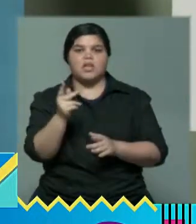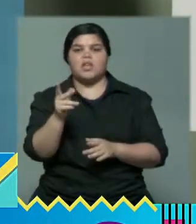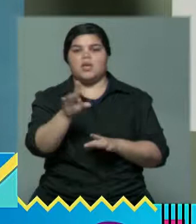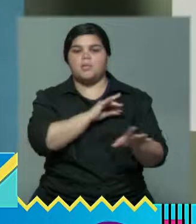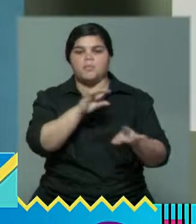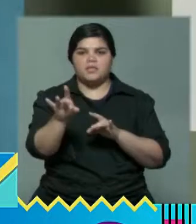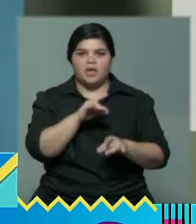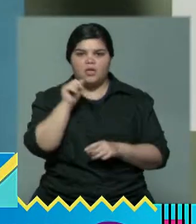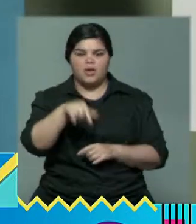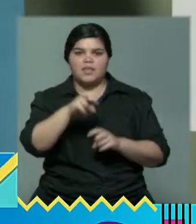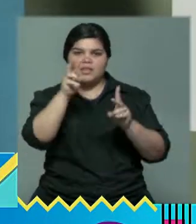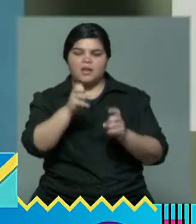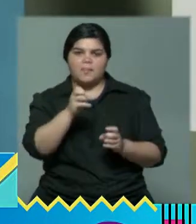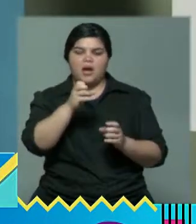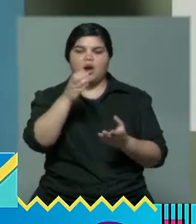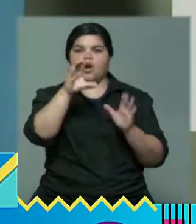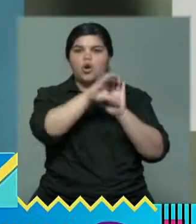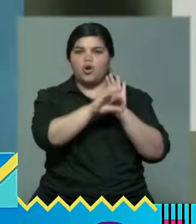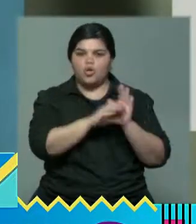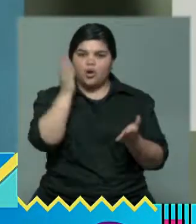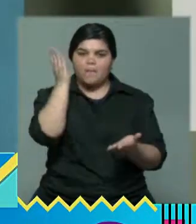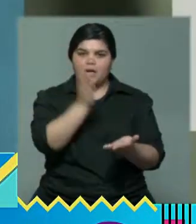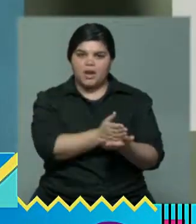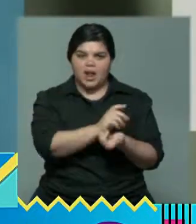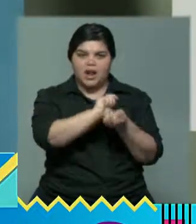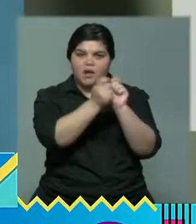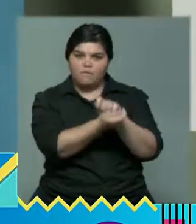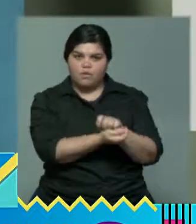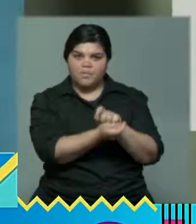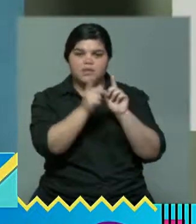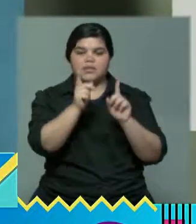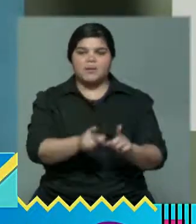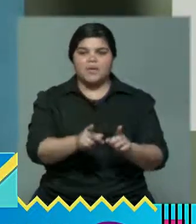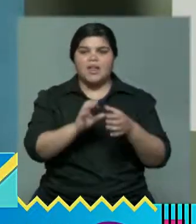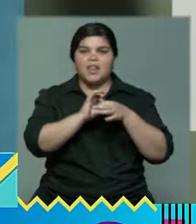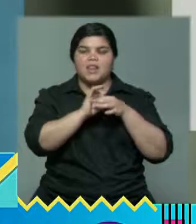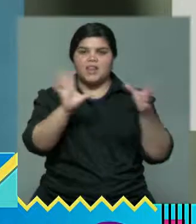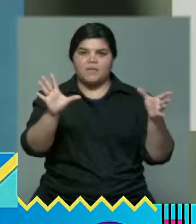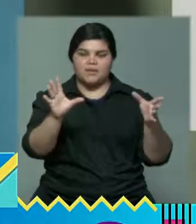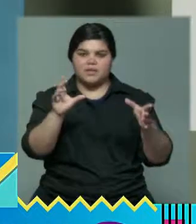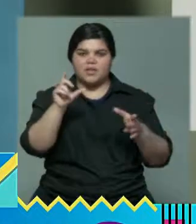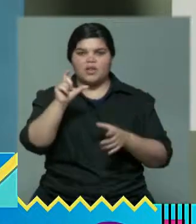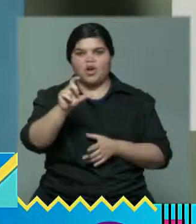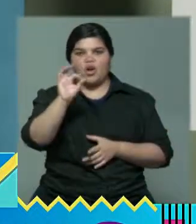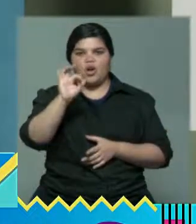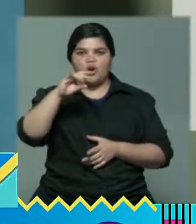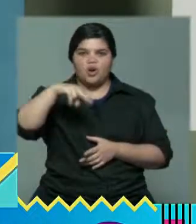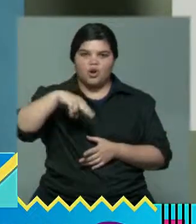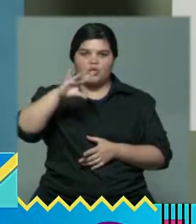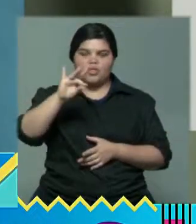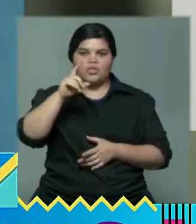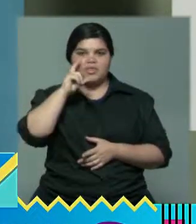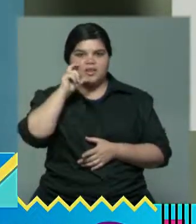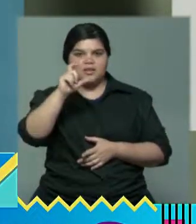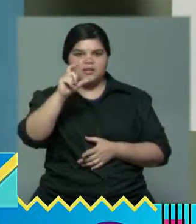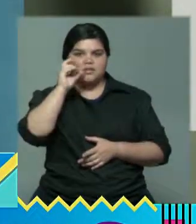tratar justamente lo de la reforma del Código Penal, lo decíamos recién con Marcelo Sastre, la libertad condicional, algo que se pone en el debate, en el tapete